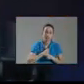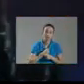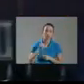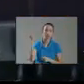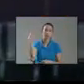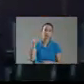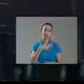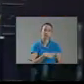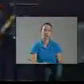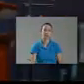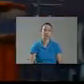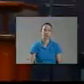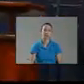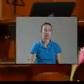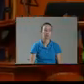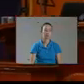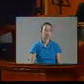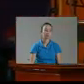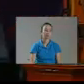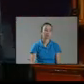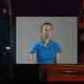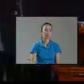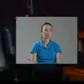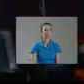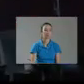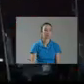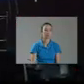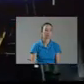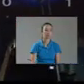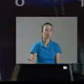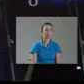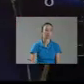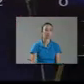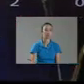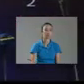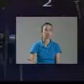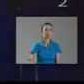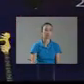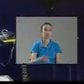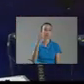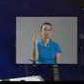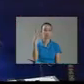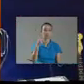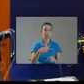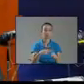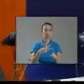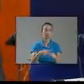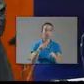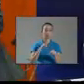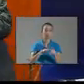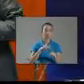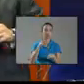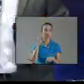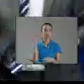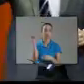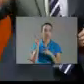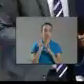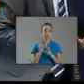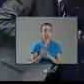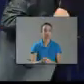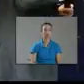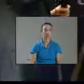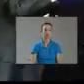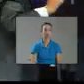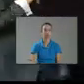campamento. 600 muchachos. Un lugar, un auditorio, hermano. Llevaron luces, line